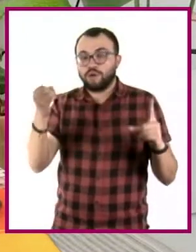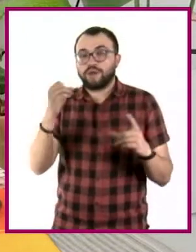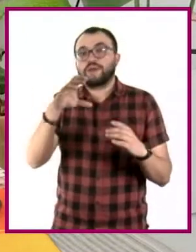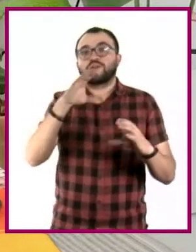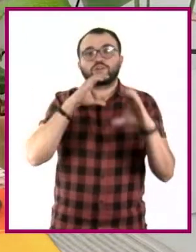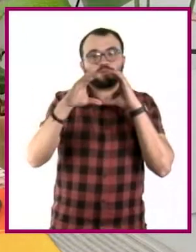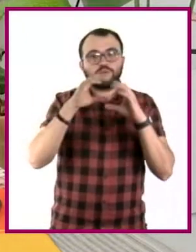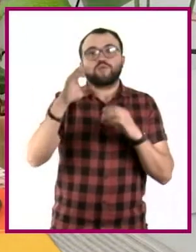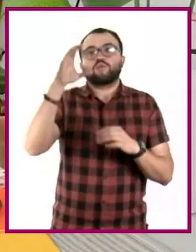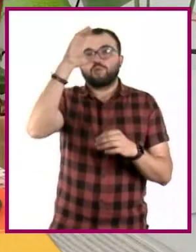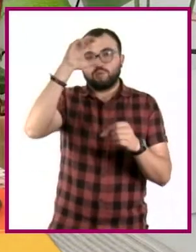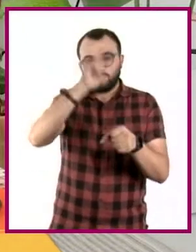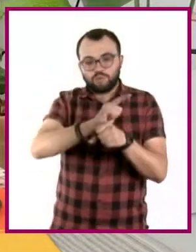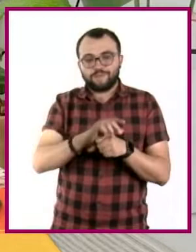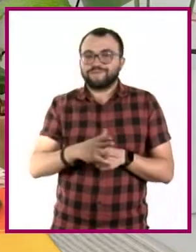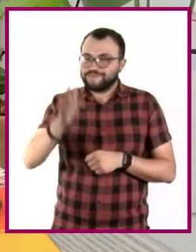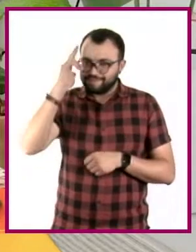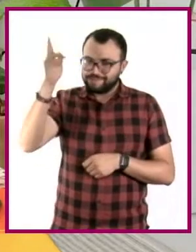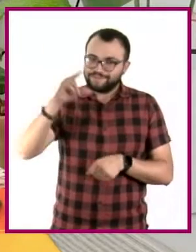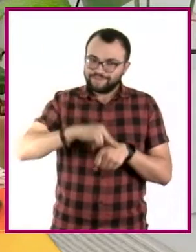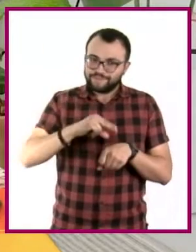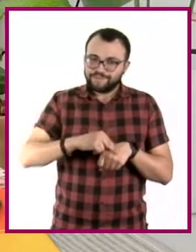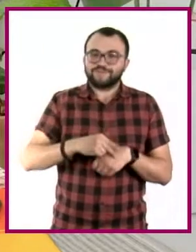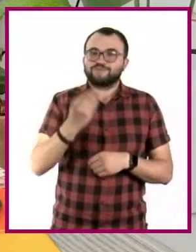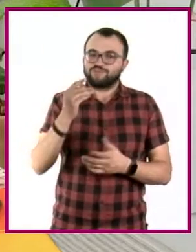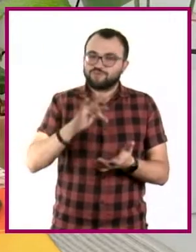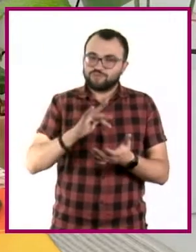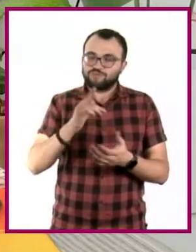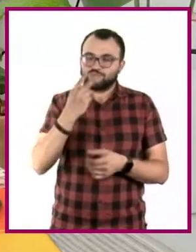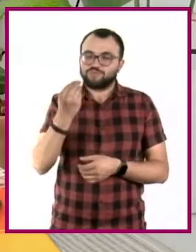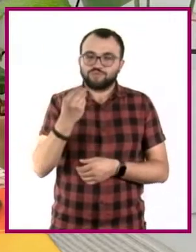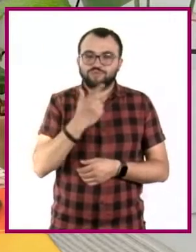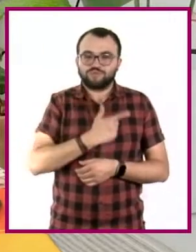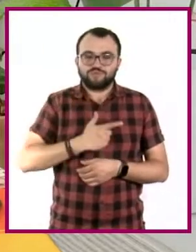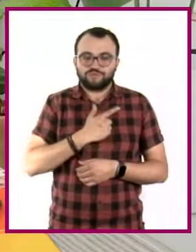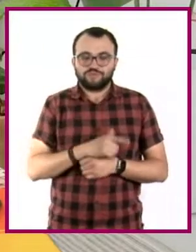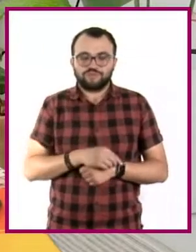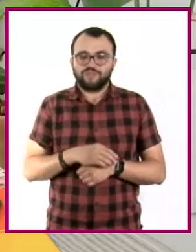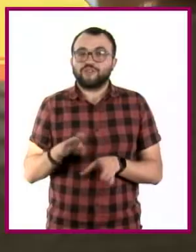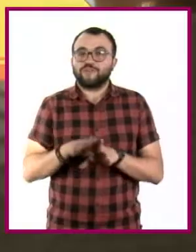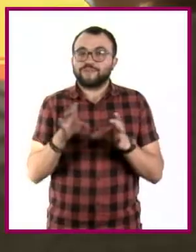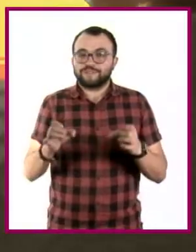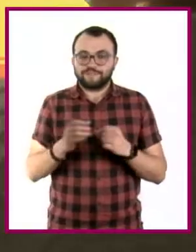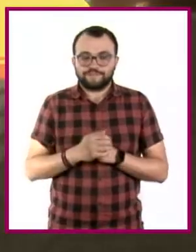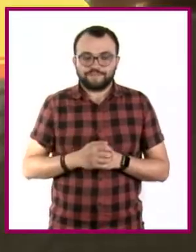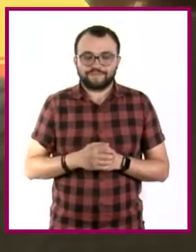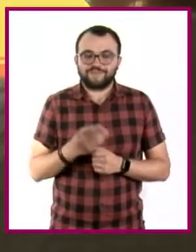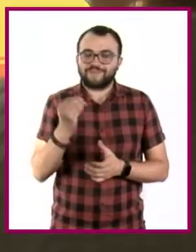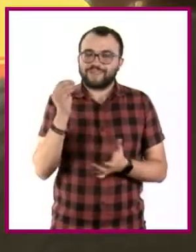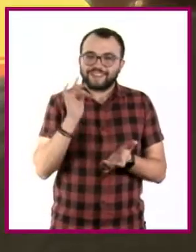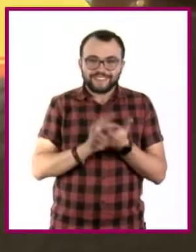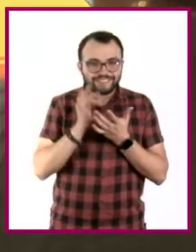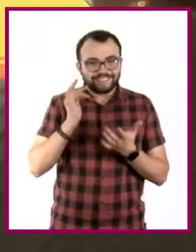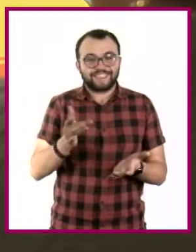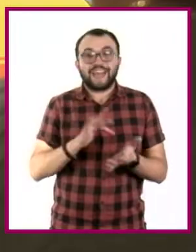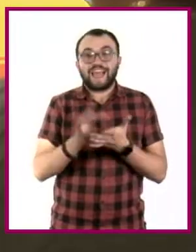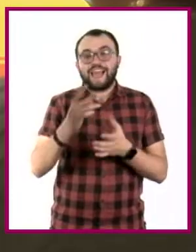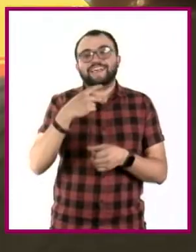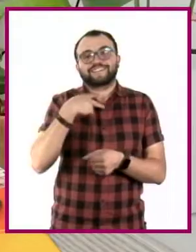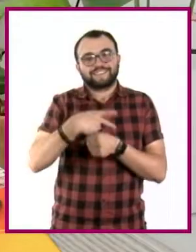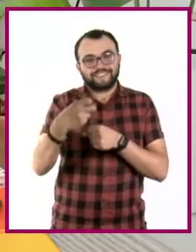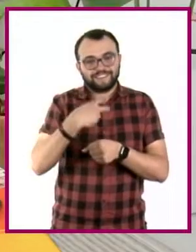cultural. Hola doctora, mucho gusto. Hola doctora, ¿cómo está? Muchas gracias a ustedes por